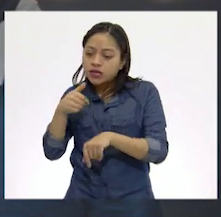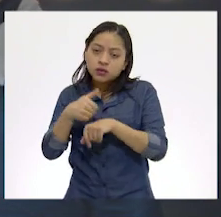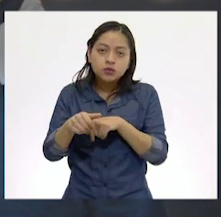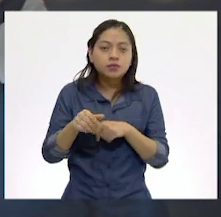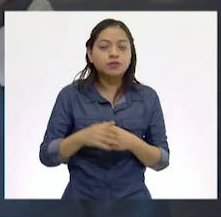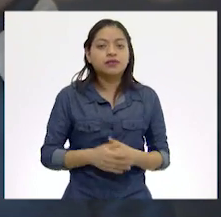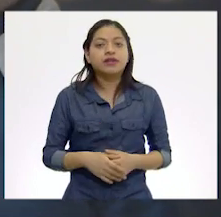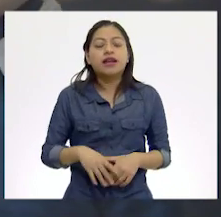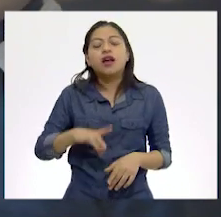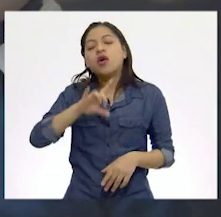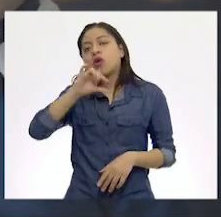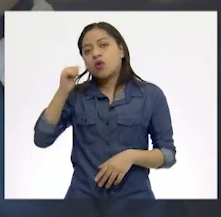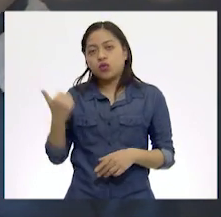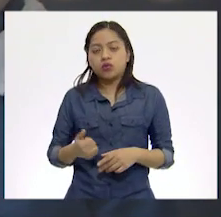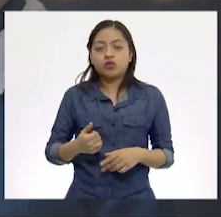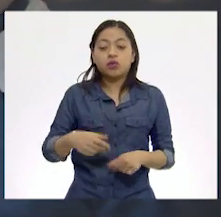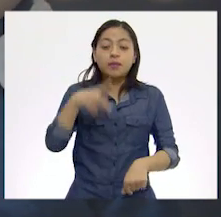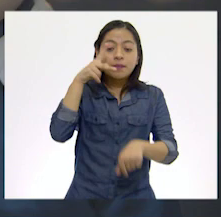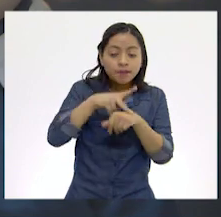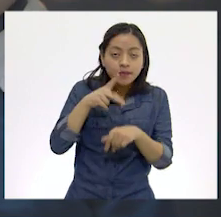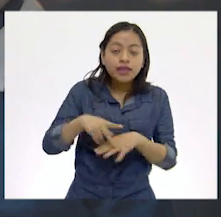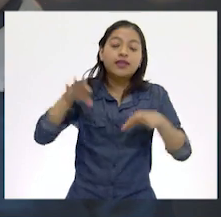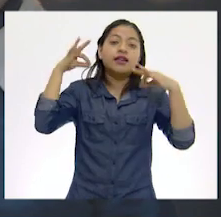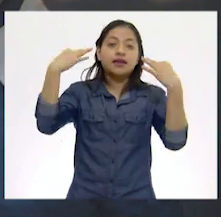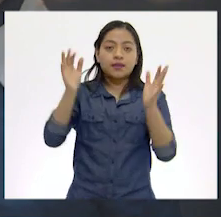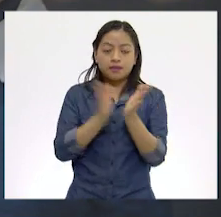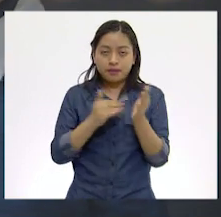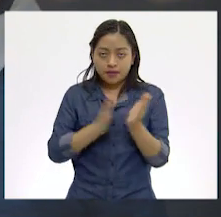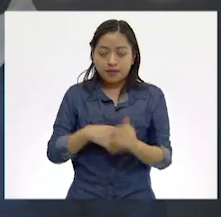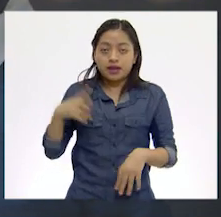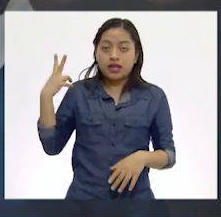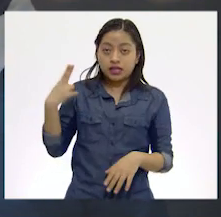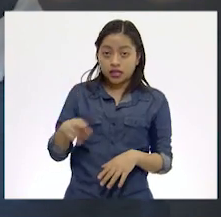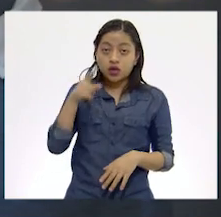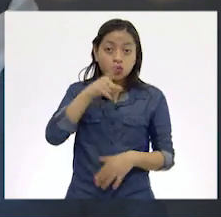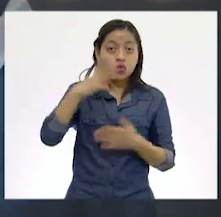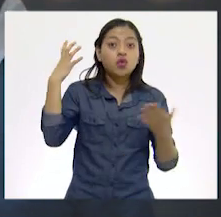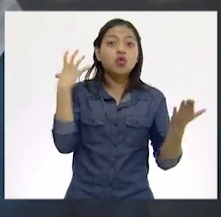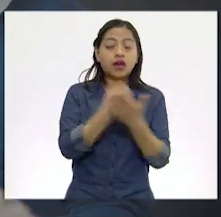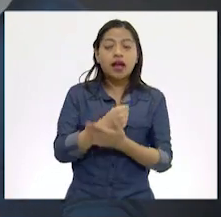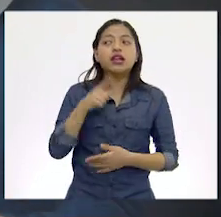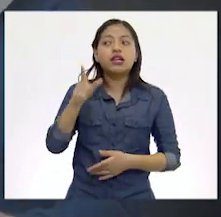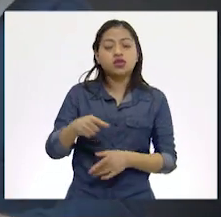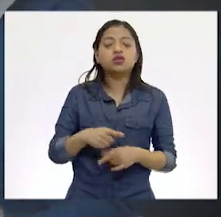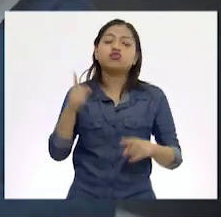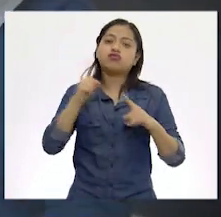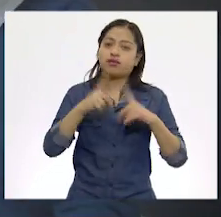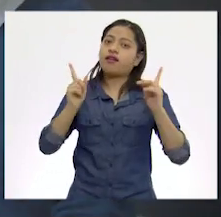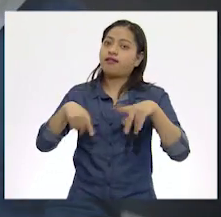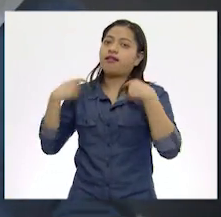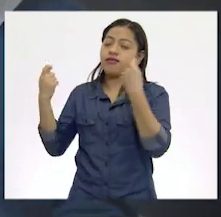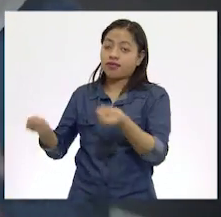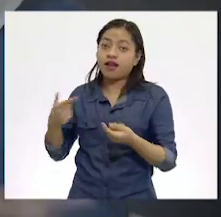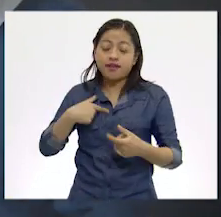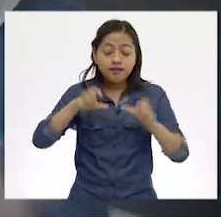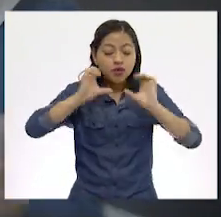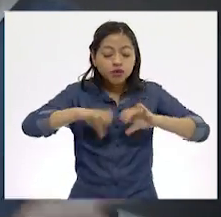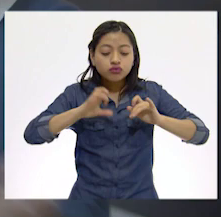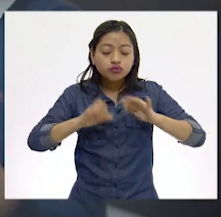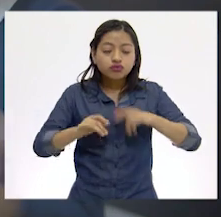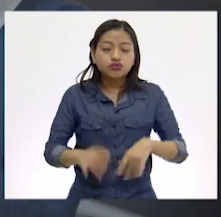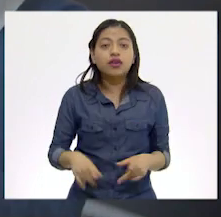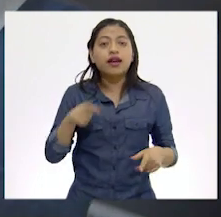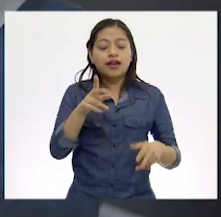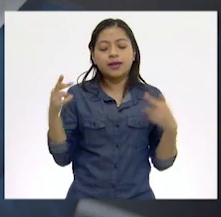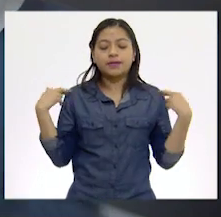piedra, papel o tijera se trata de ganar y si le ganas a la maestra le tienes que hacer un reto. Por la computadora ellos te ven y